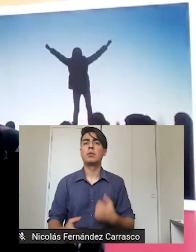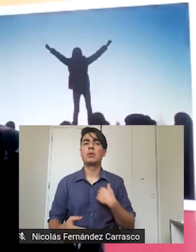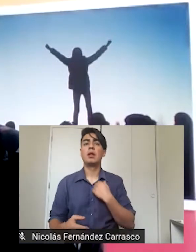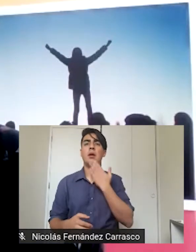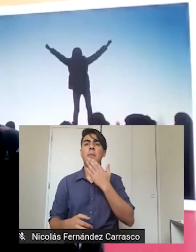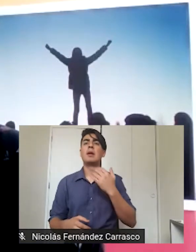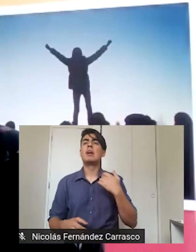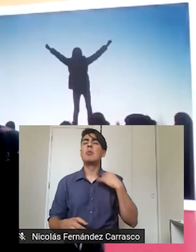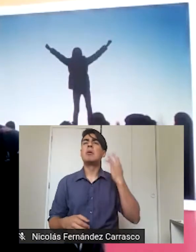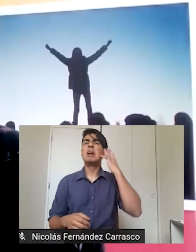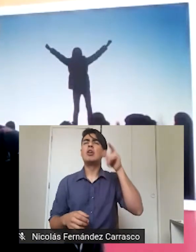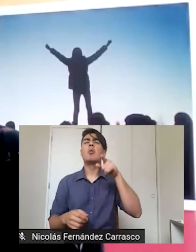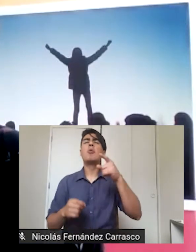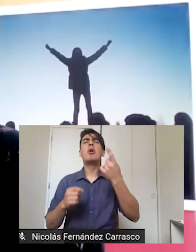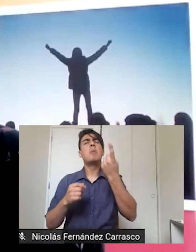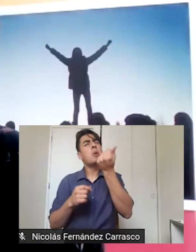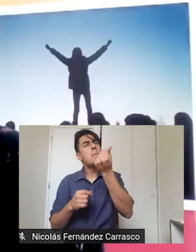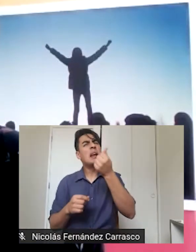porque no siempre